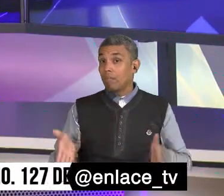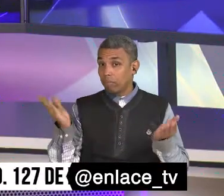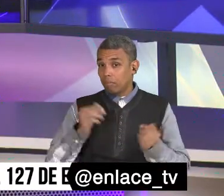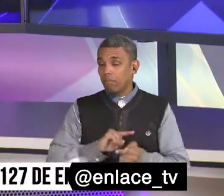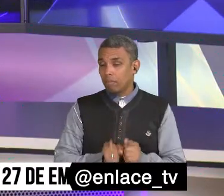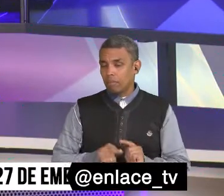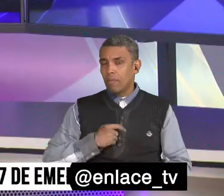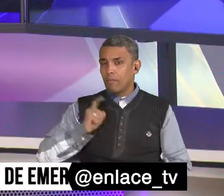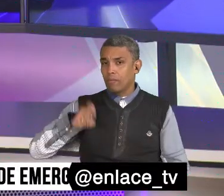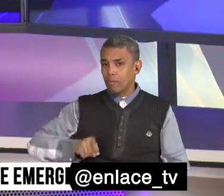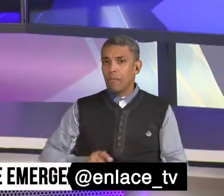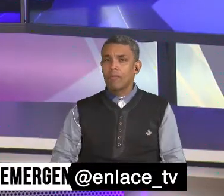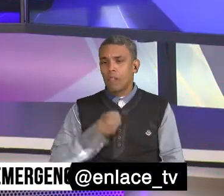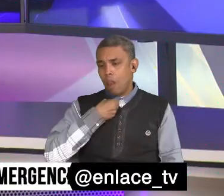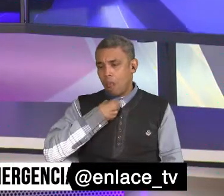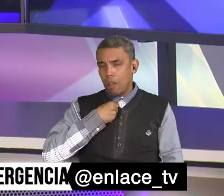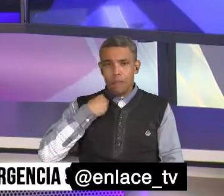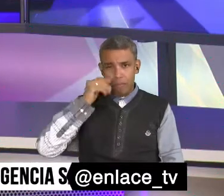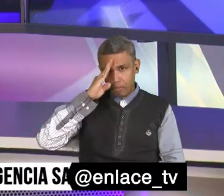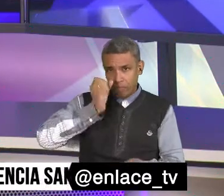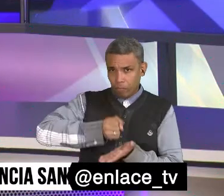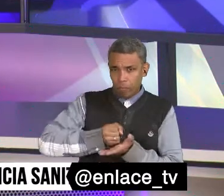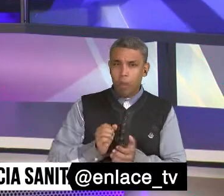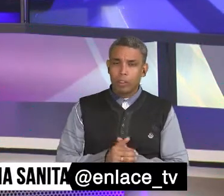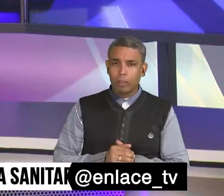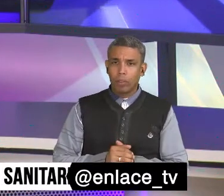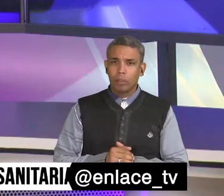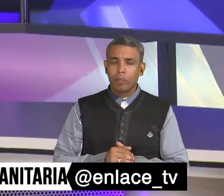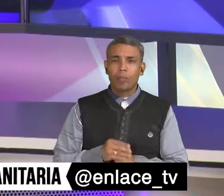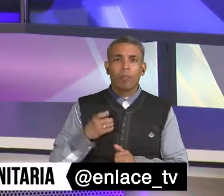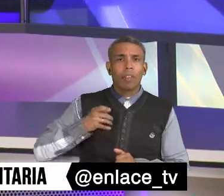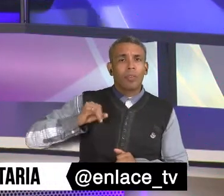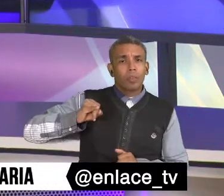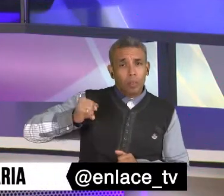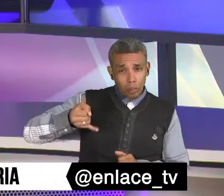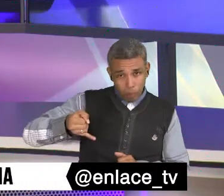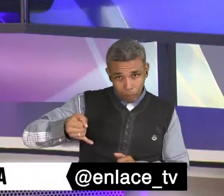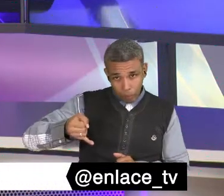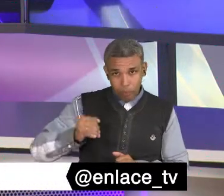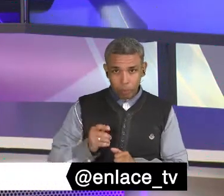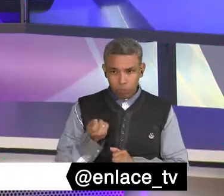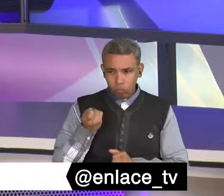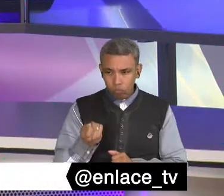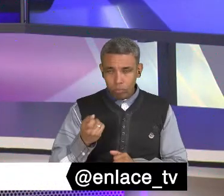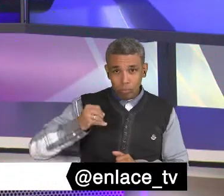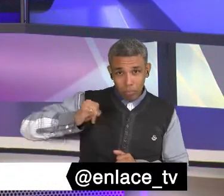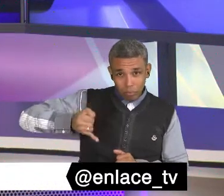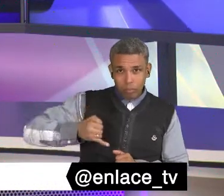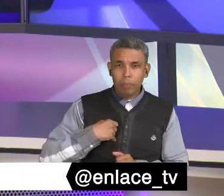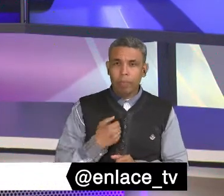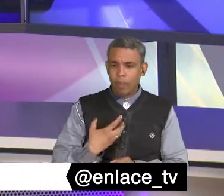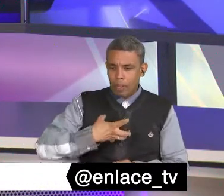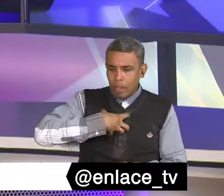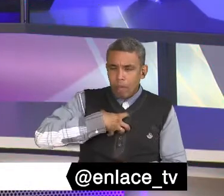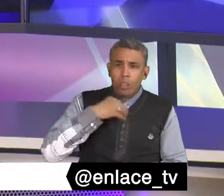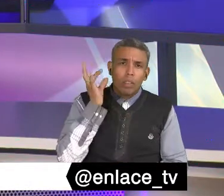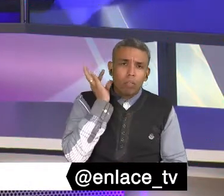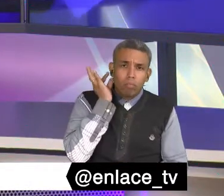El próximo Jueves Santo en la cancha de Cotraeco termina la fase todos contra todos del torneo femenino de fútbol